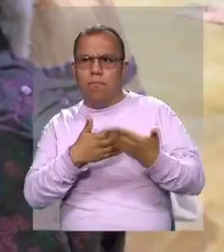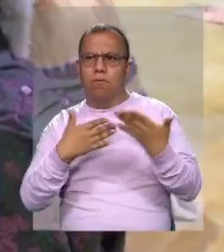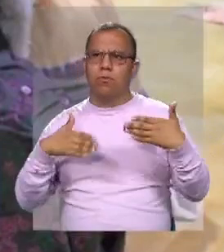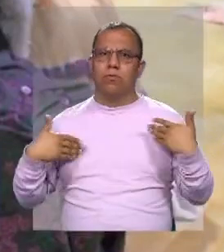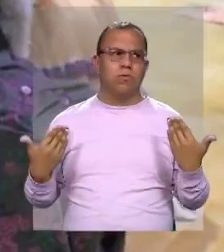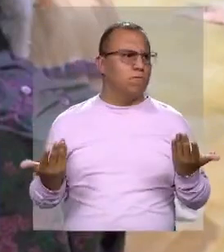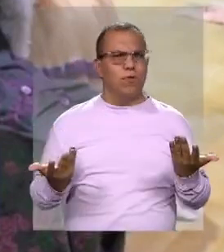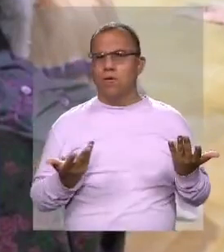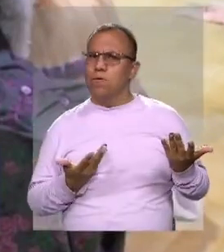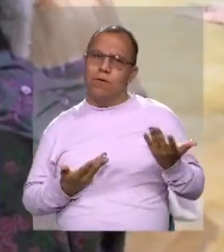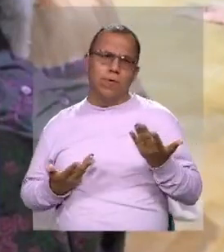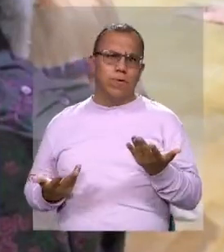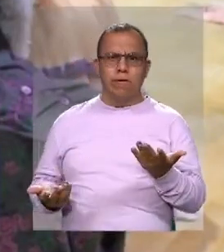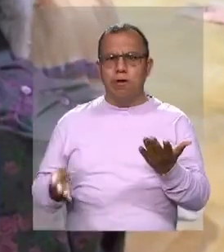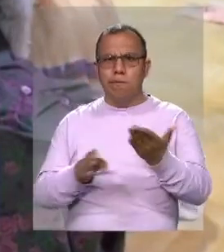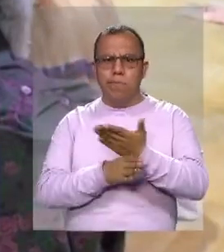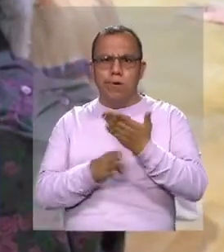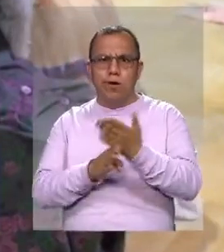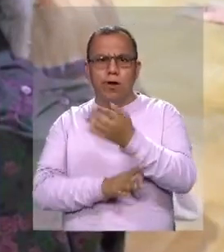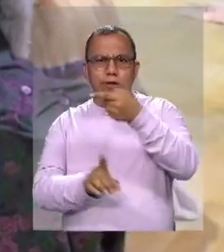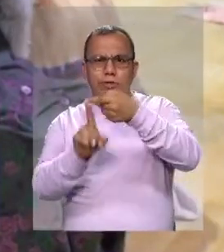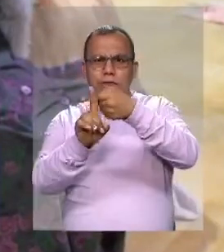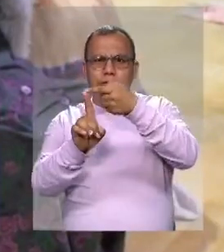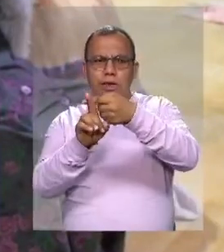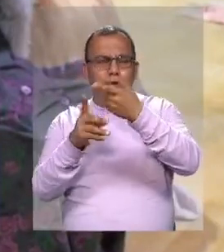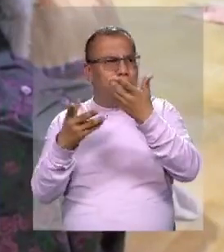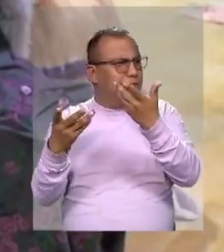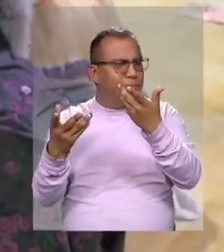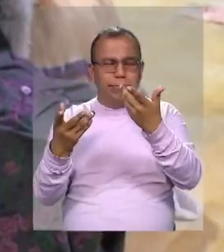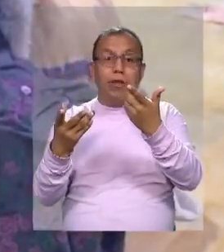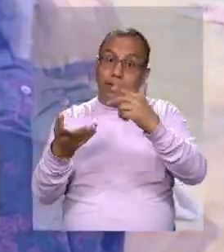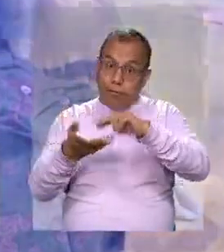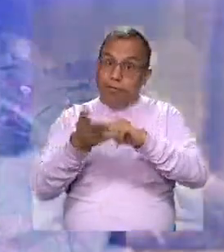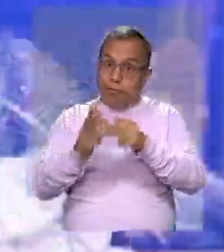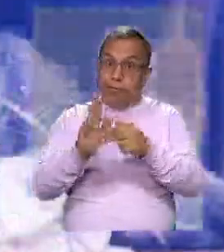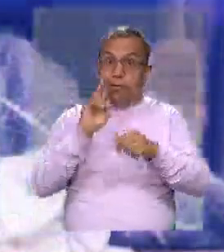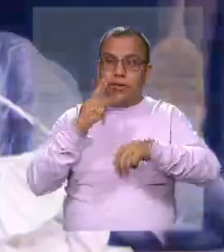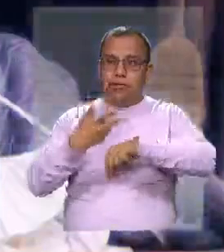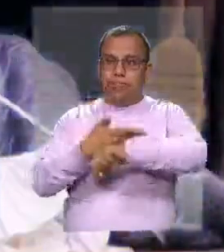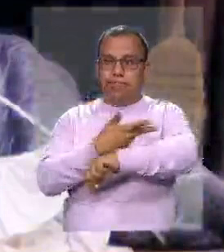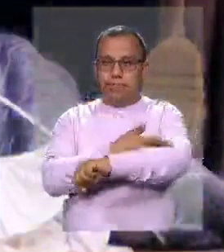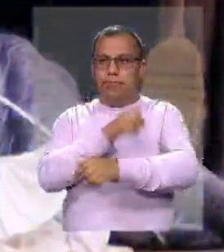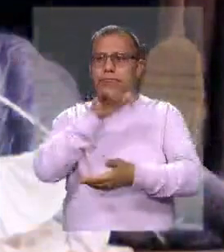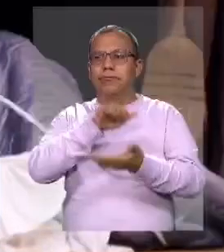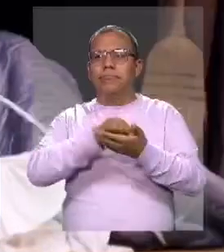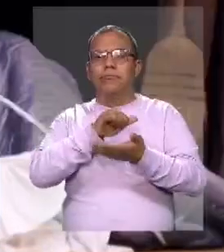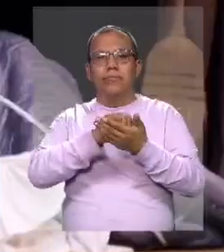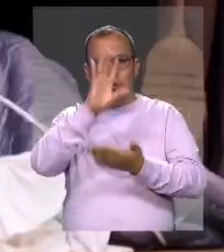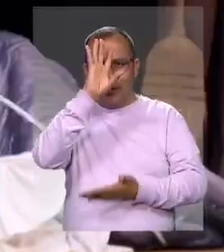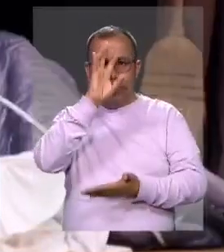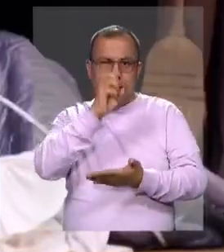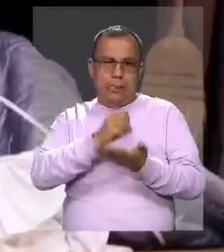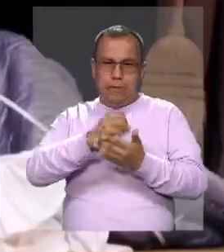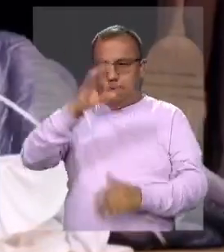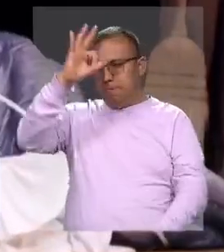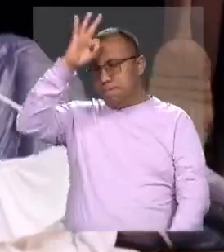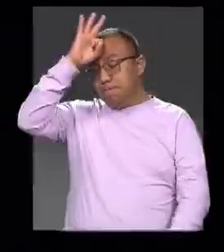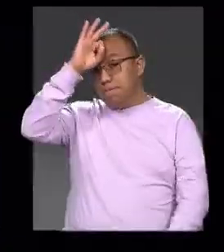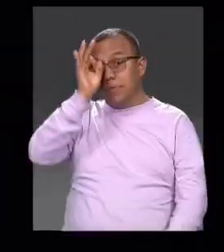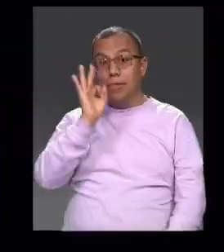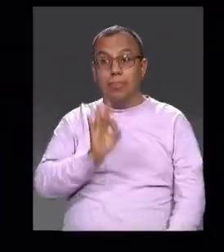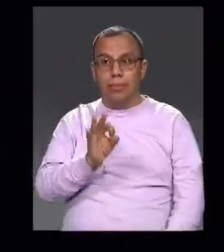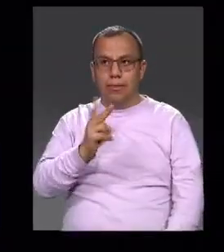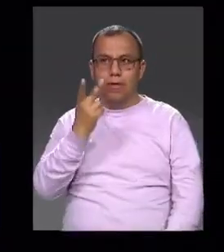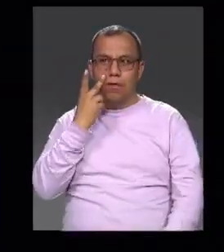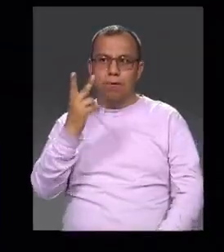narrar en positivo un problema de desplazamiento? Porque es desde el punto de vista de la oveja. Se trata de un punto de vista inocente porque siempre ve